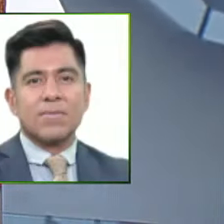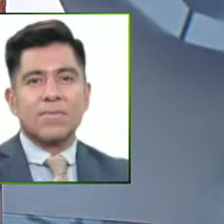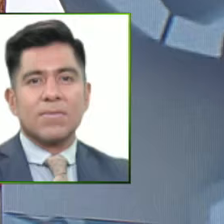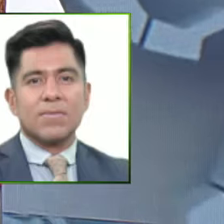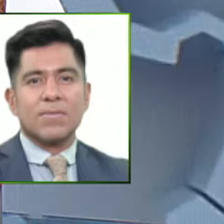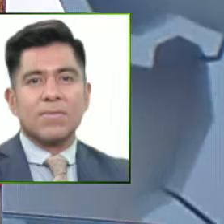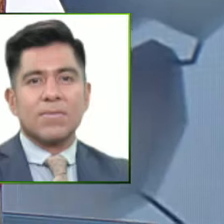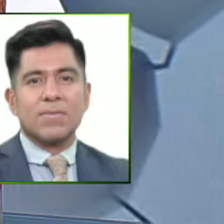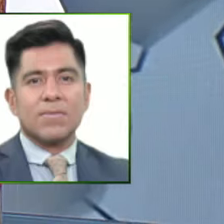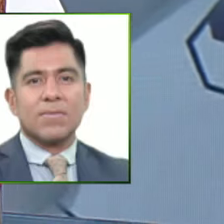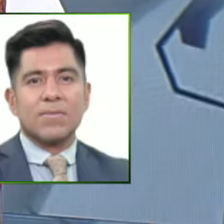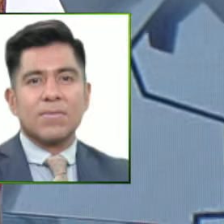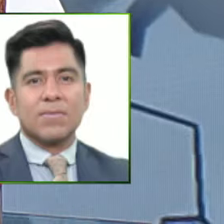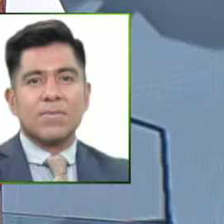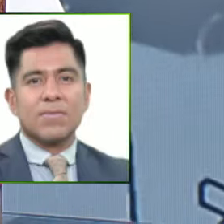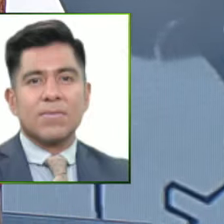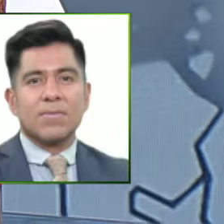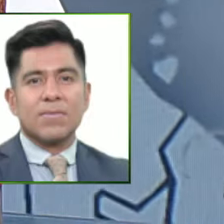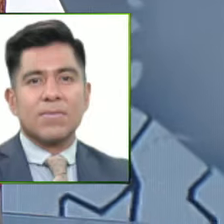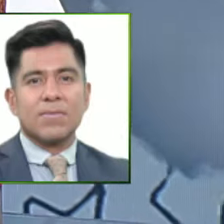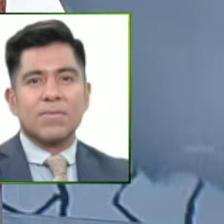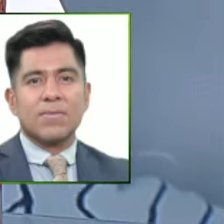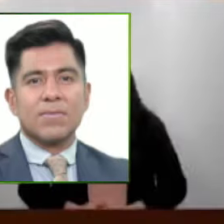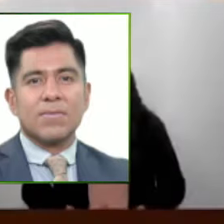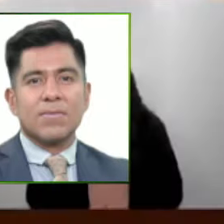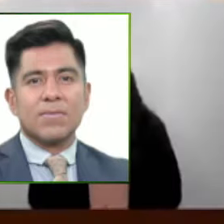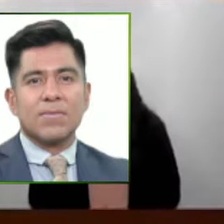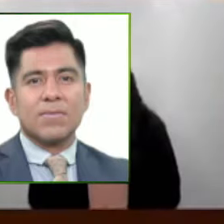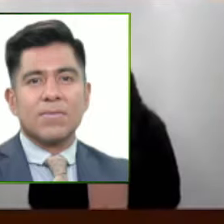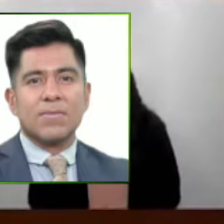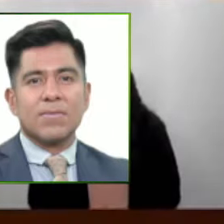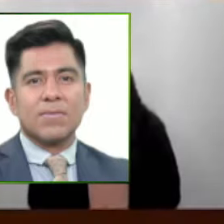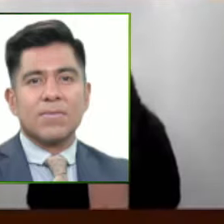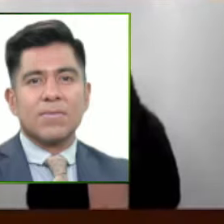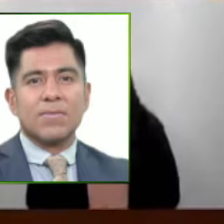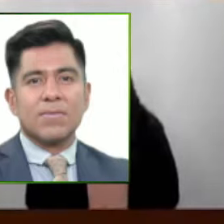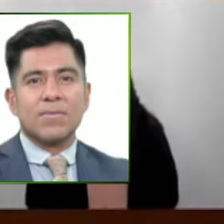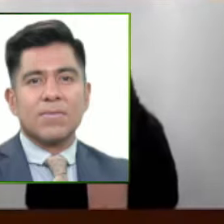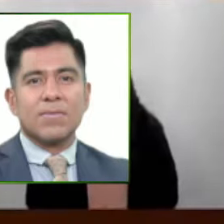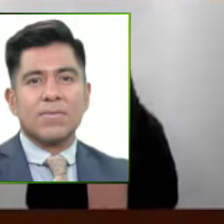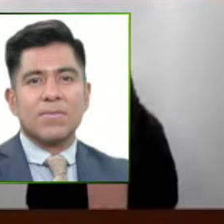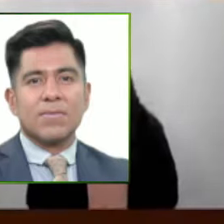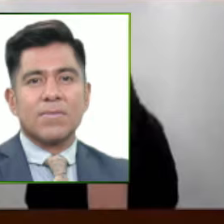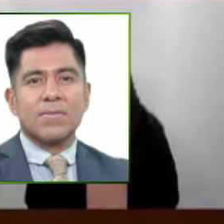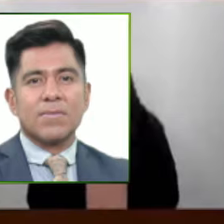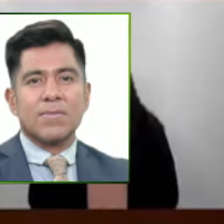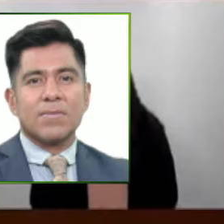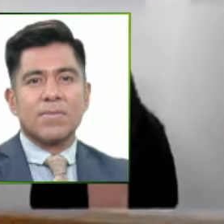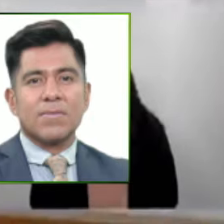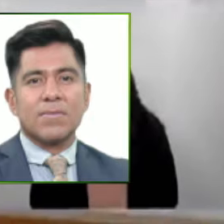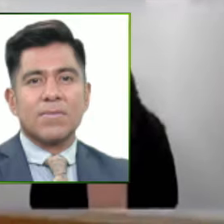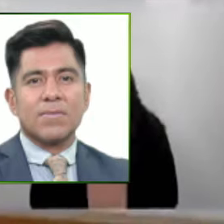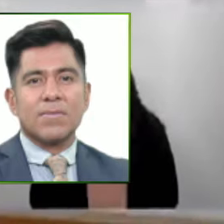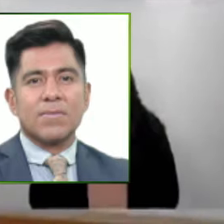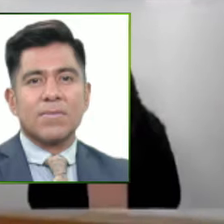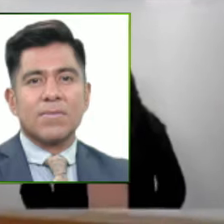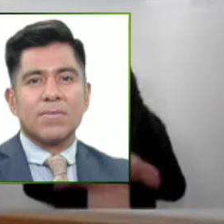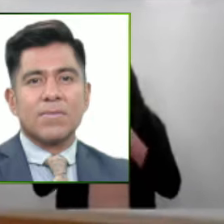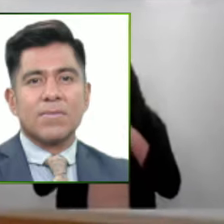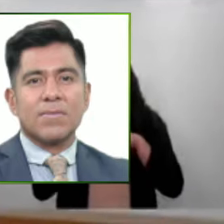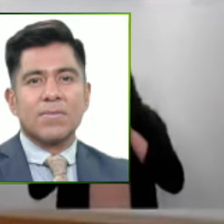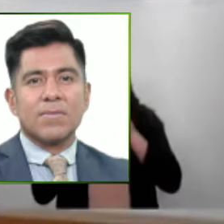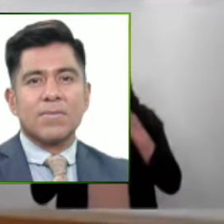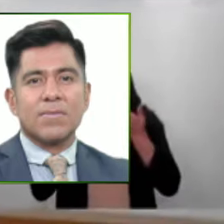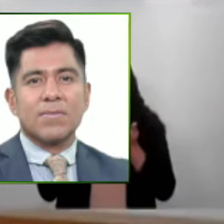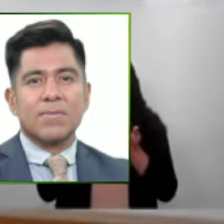próximo 1 de octubre, Alessandra Rojo de la Vega podrá asumir, rendir protesta como nueva alcaldesa de